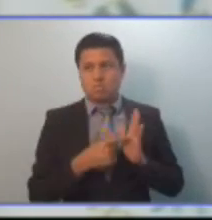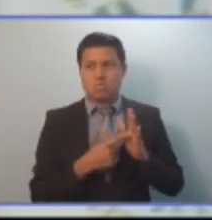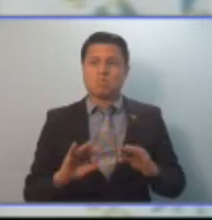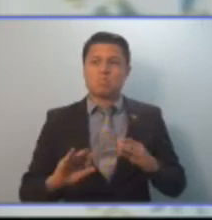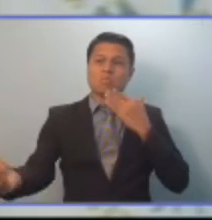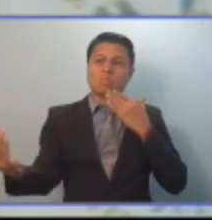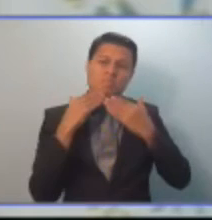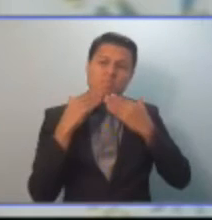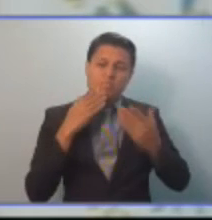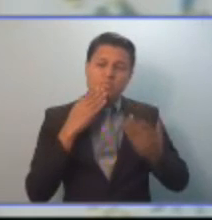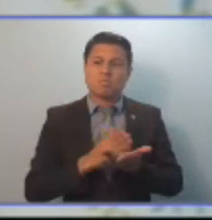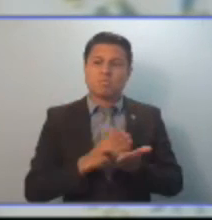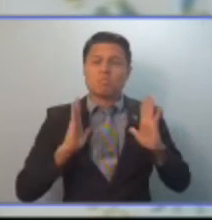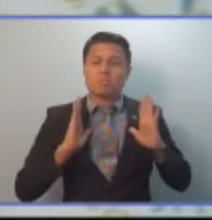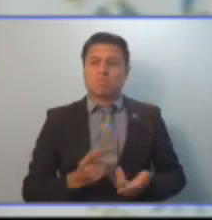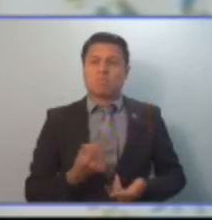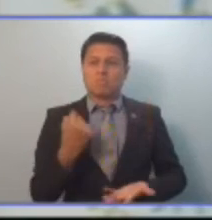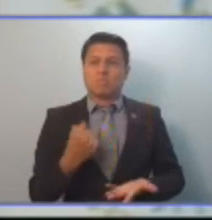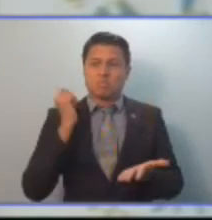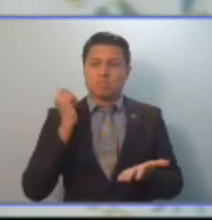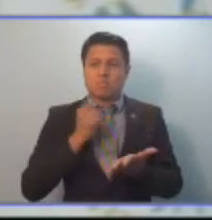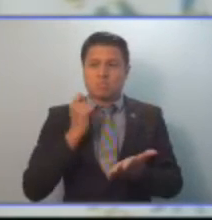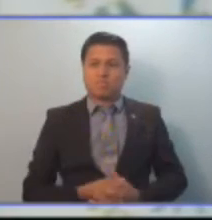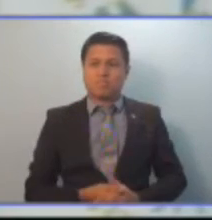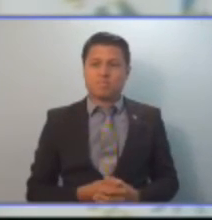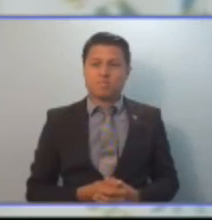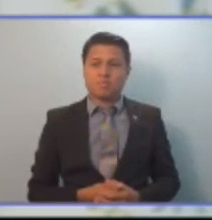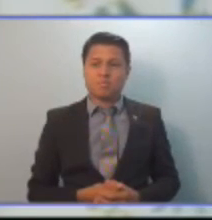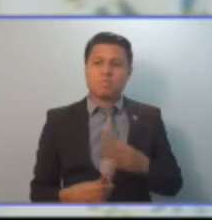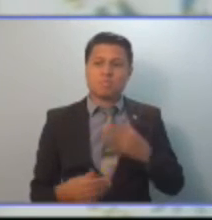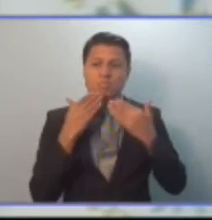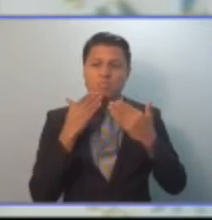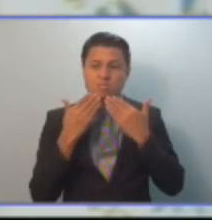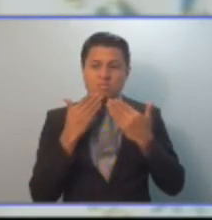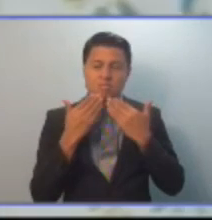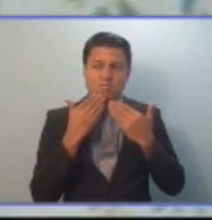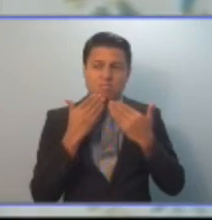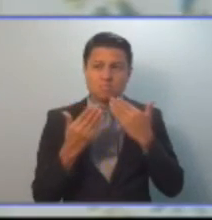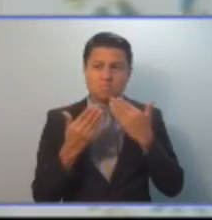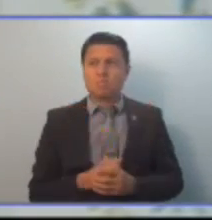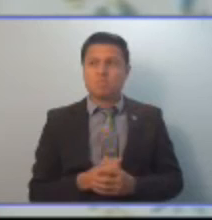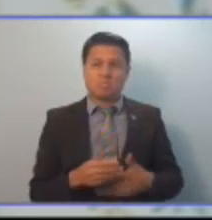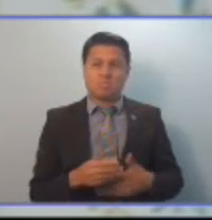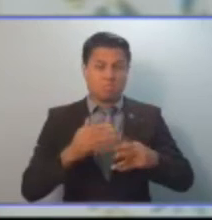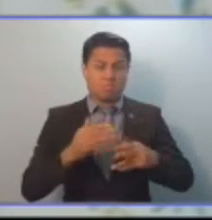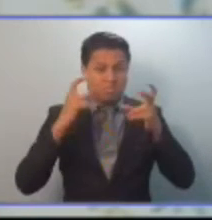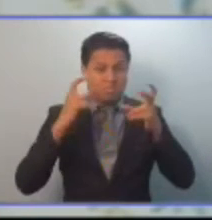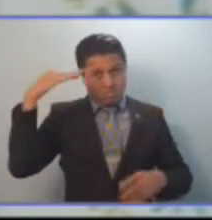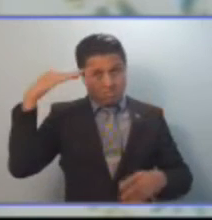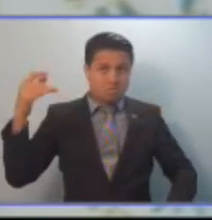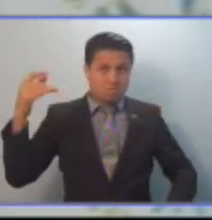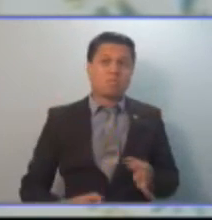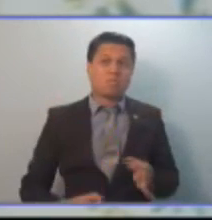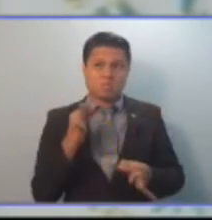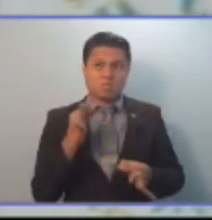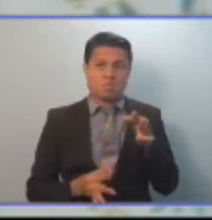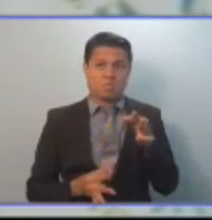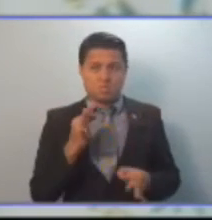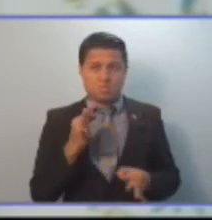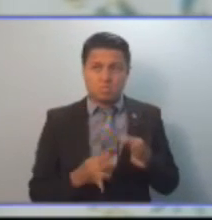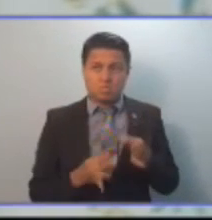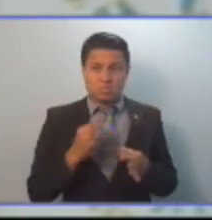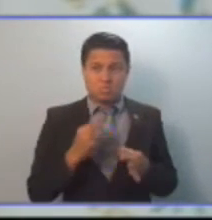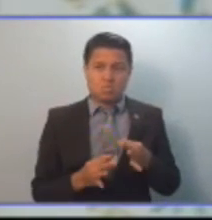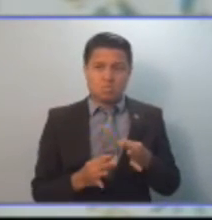hablamos del gobierno de los jueces, hablamos de la politización de la justicia,